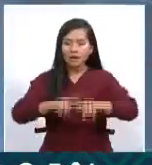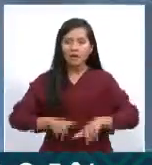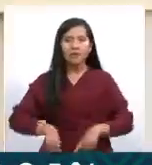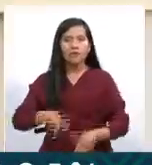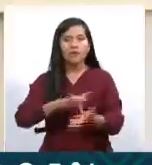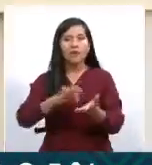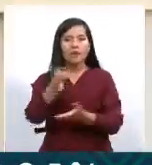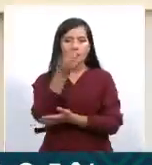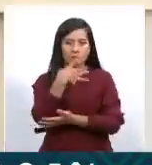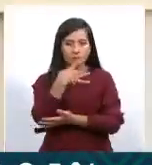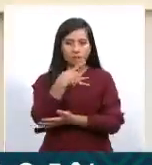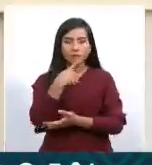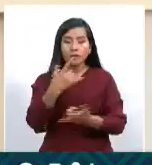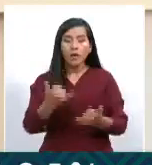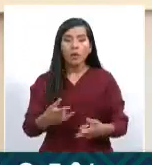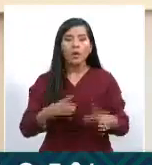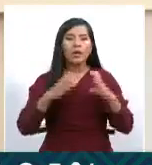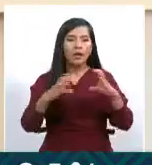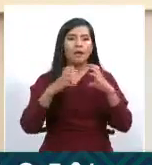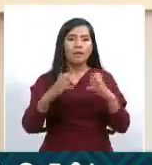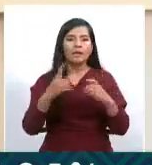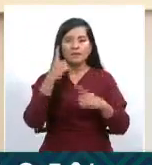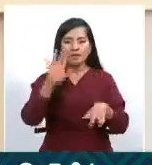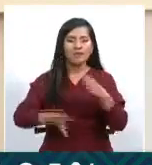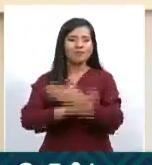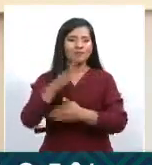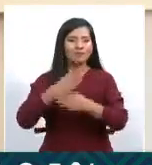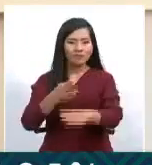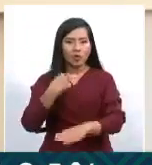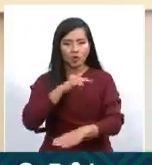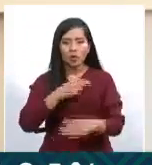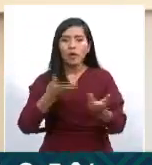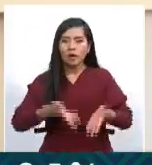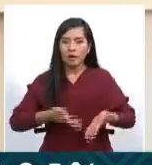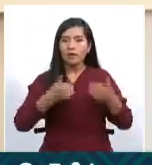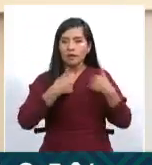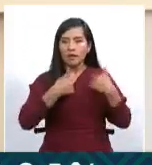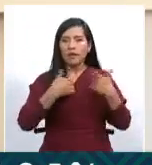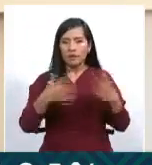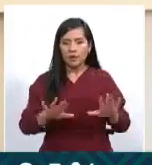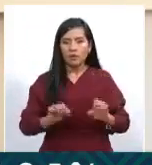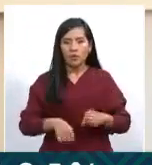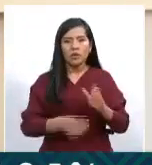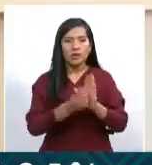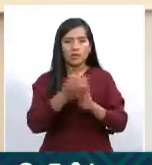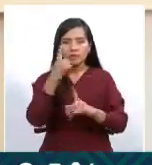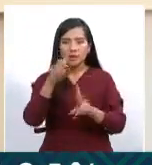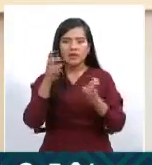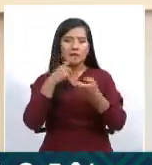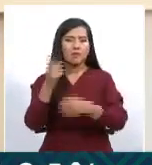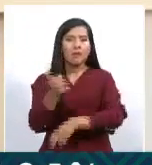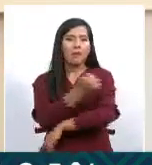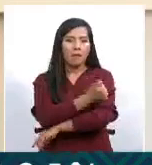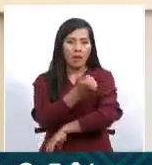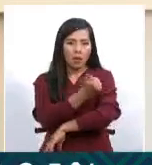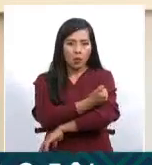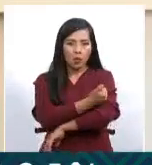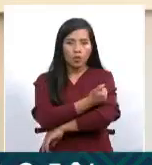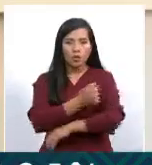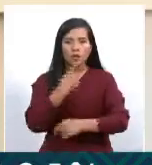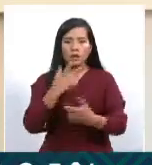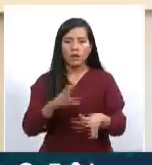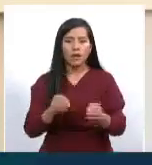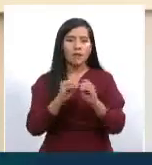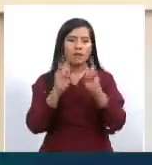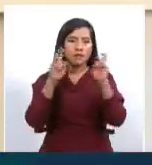La capacidad de defendernos que nosotros desarrollamos por efecto de la vacunación, que es una